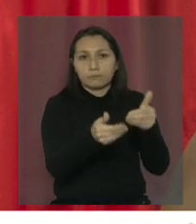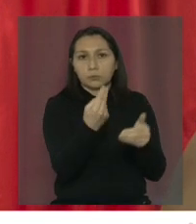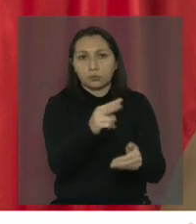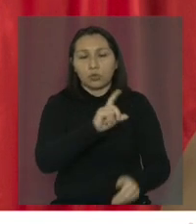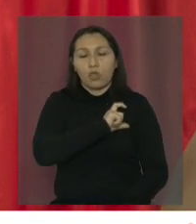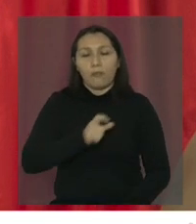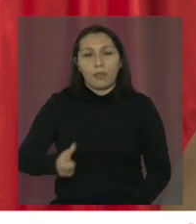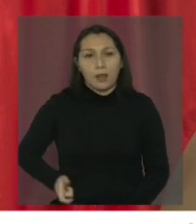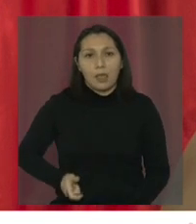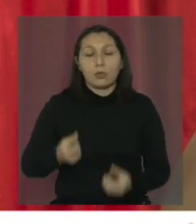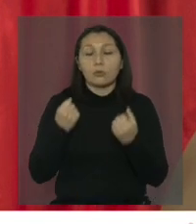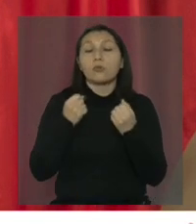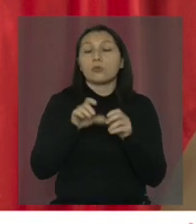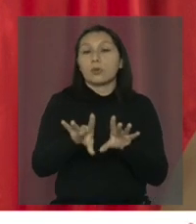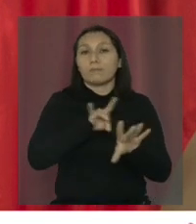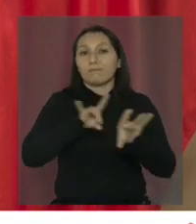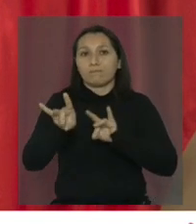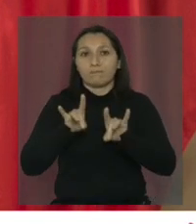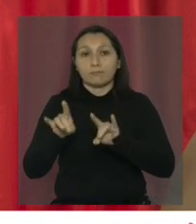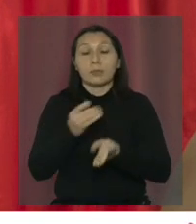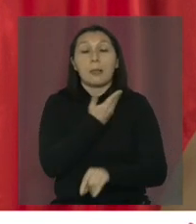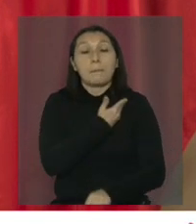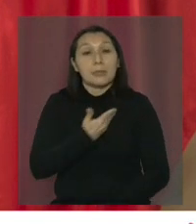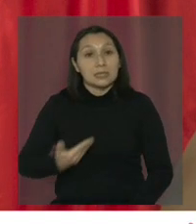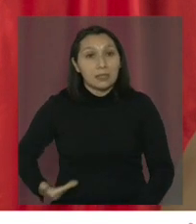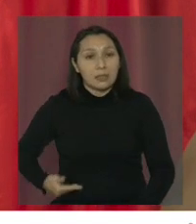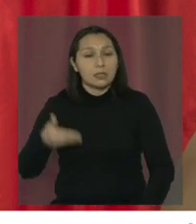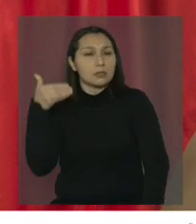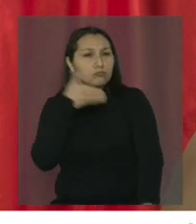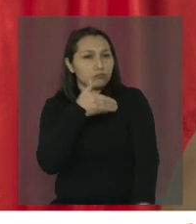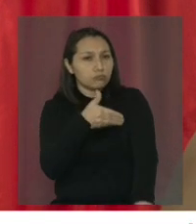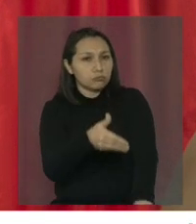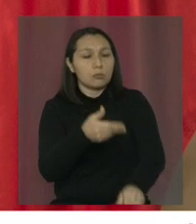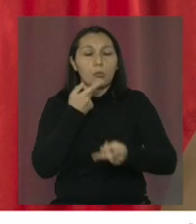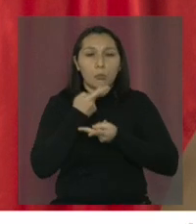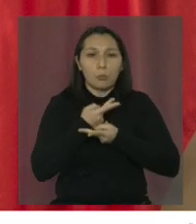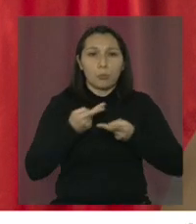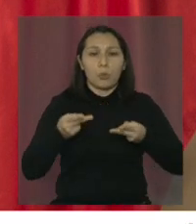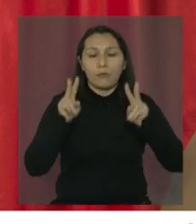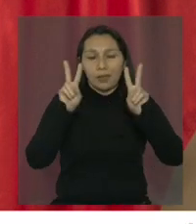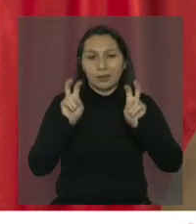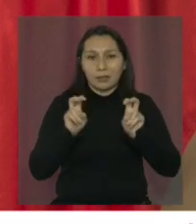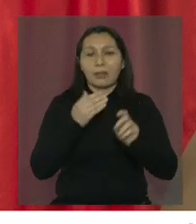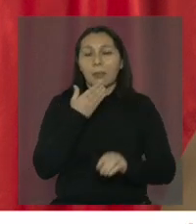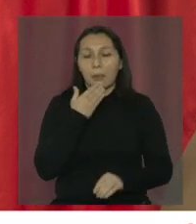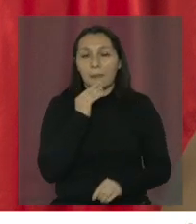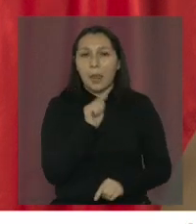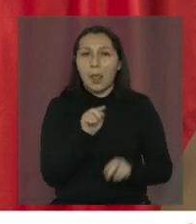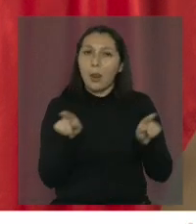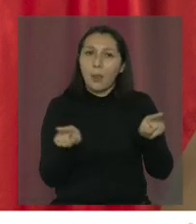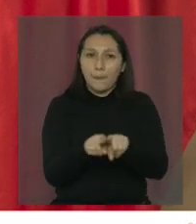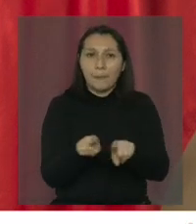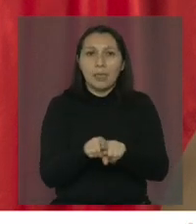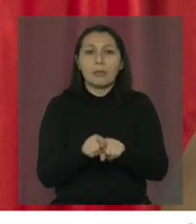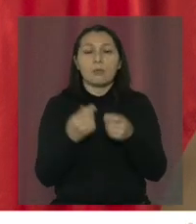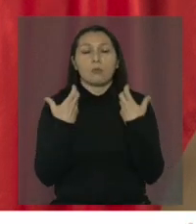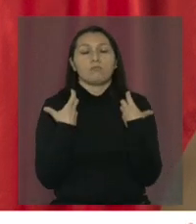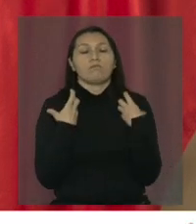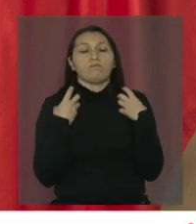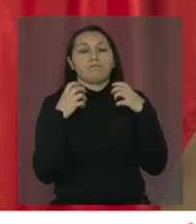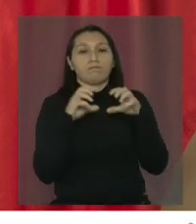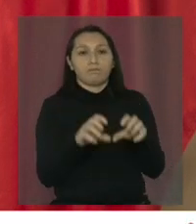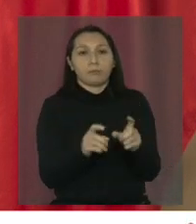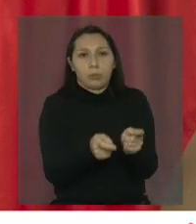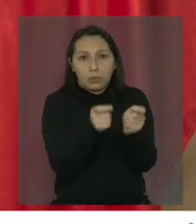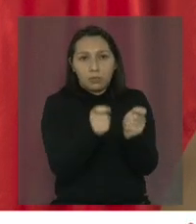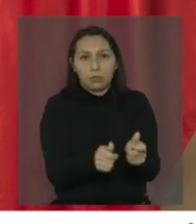gobernador y gobernadora electa y en la gira del presidente también va a tener anuncios en esa dirección en el marco del traspaso de